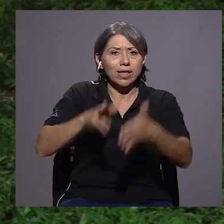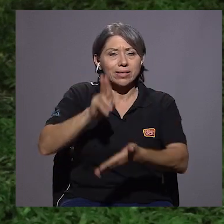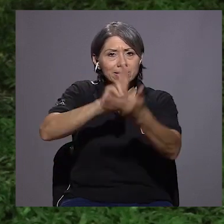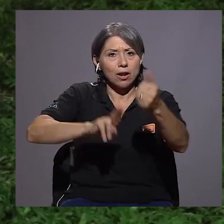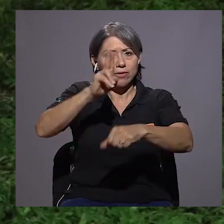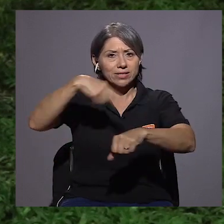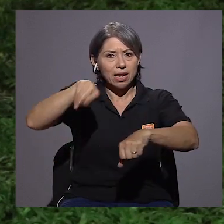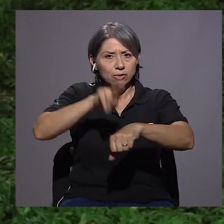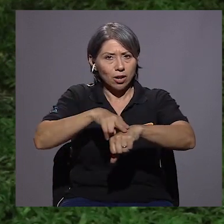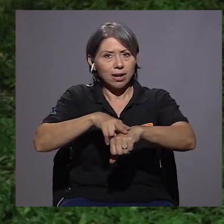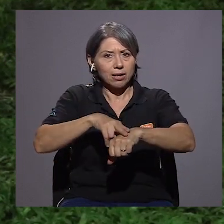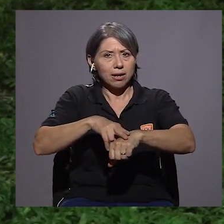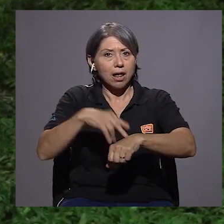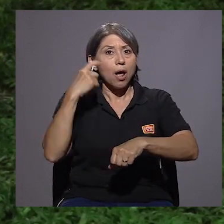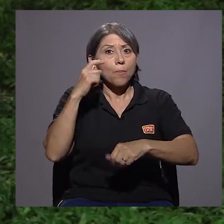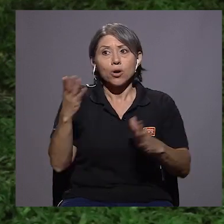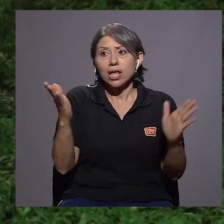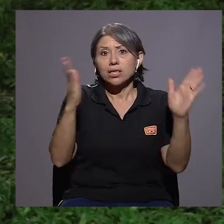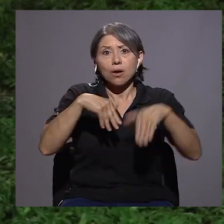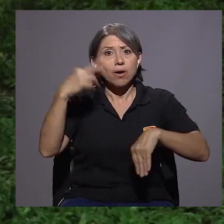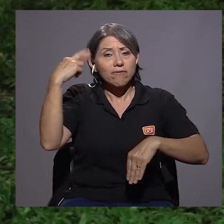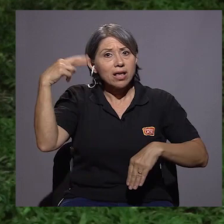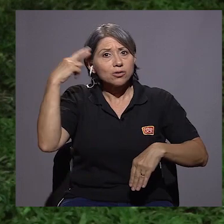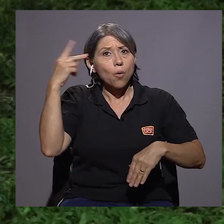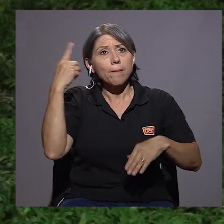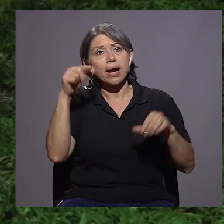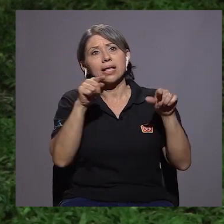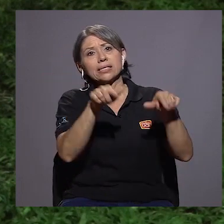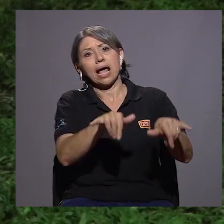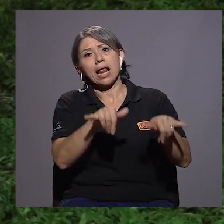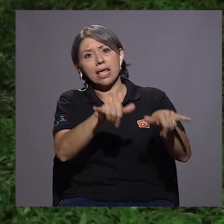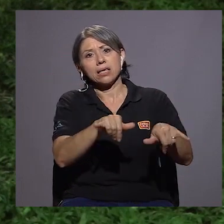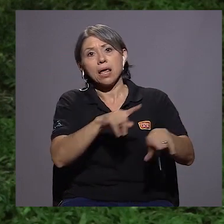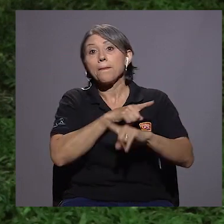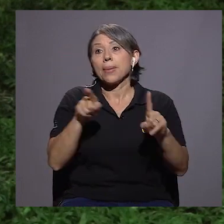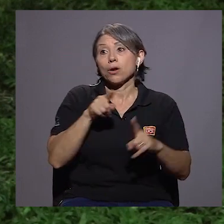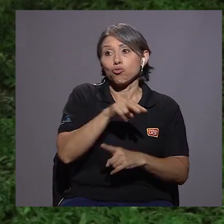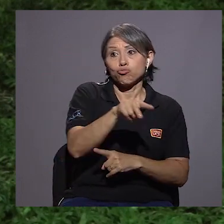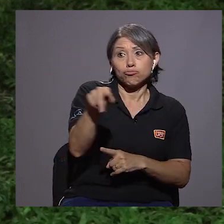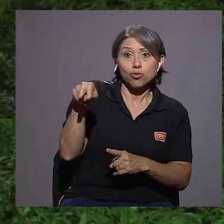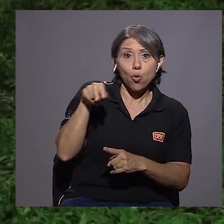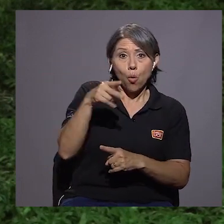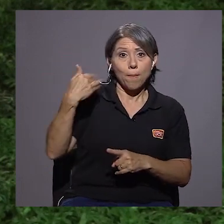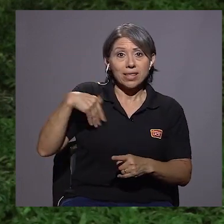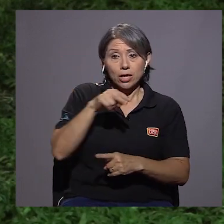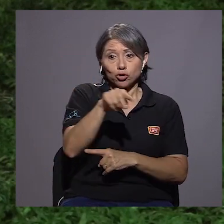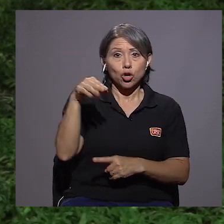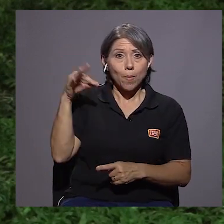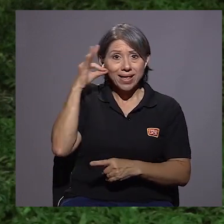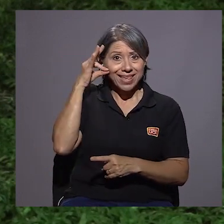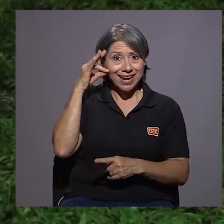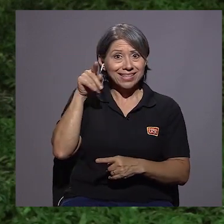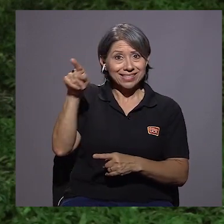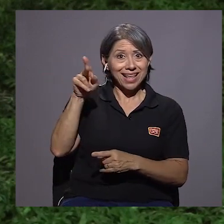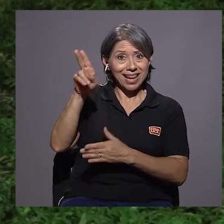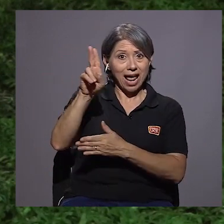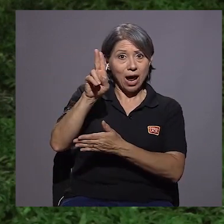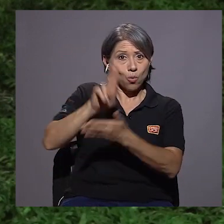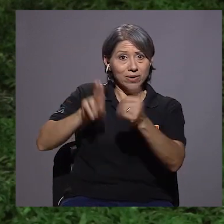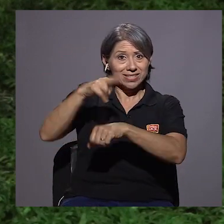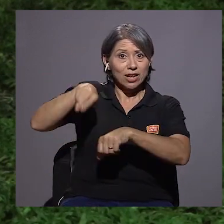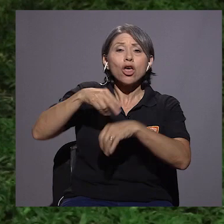la Universidad Nacional, puesto que entonces ya no hay razón para estar ahí. Lo que pasa es que los compañeros y las compañeras en la universidad